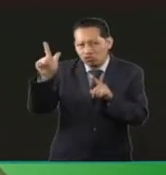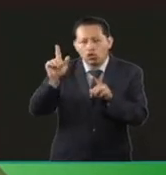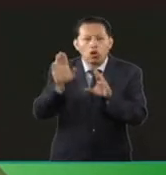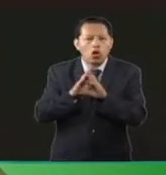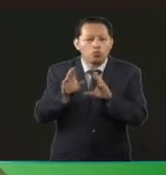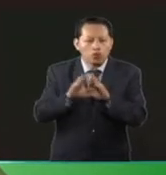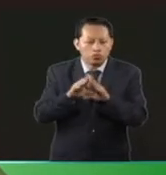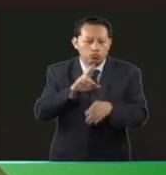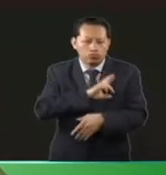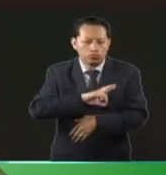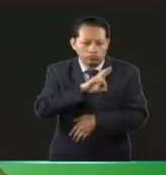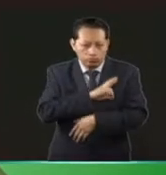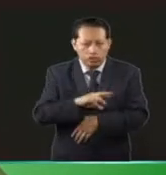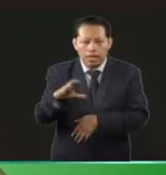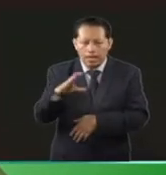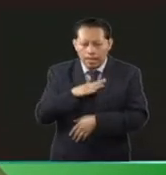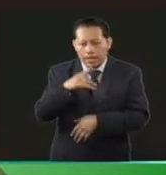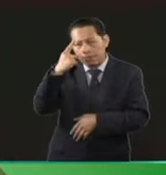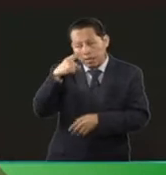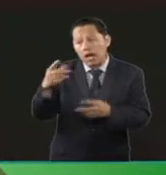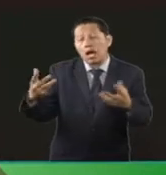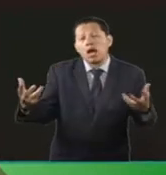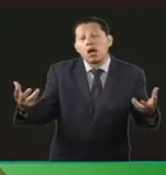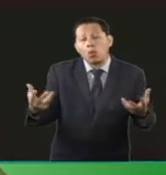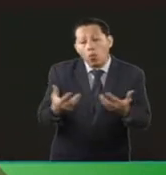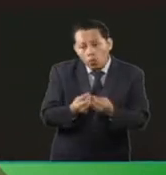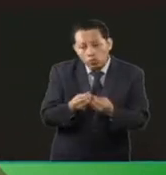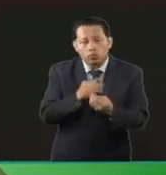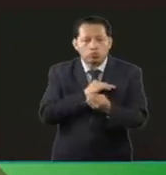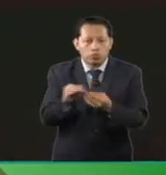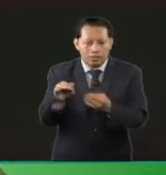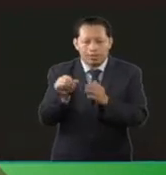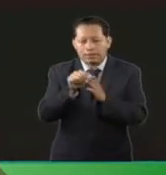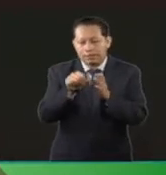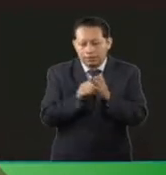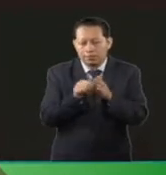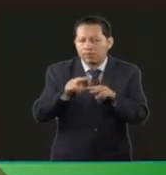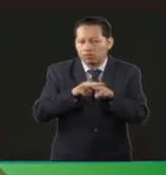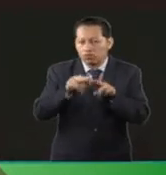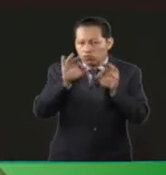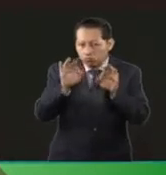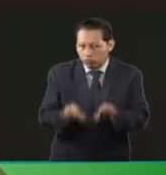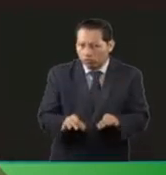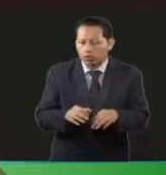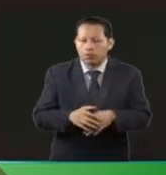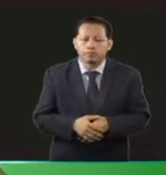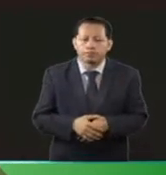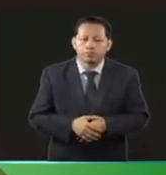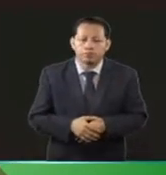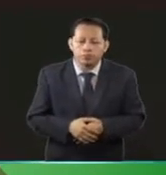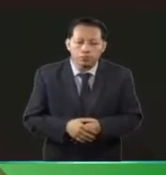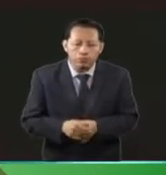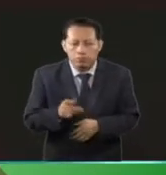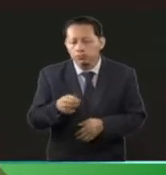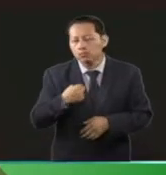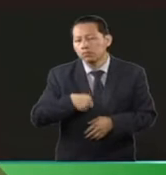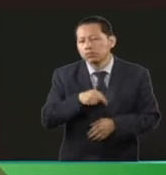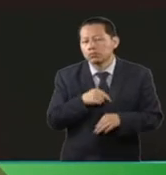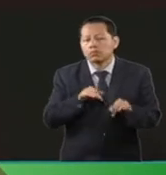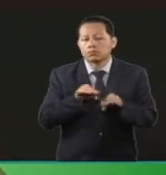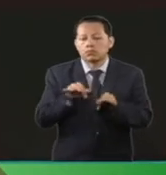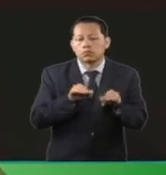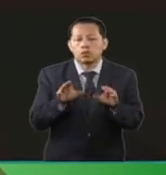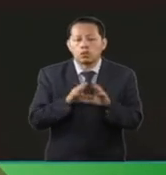iniciativa privada para que juntos desarrollemos un sistema ferroviario efectivo es nuestra labor como